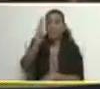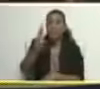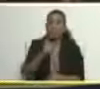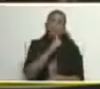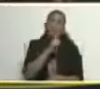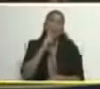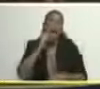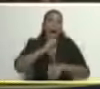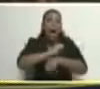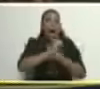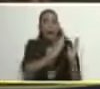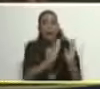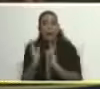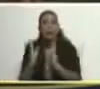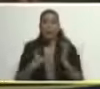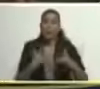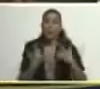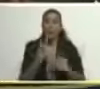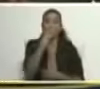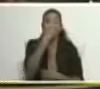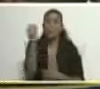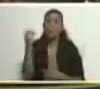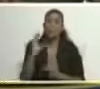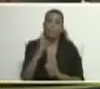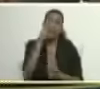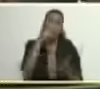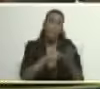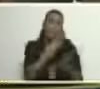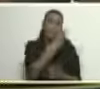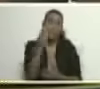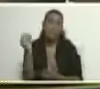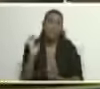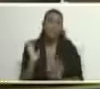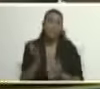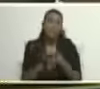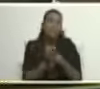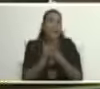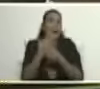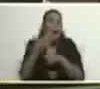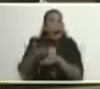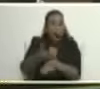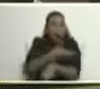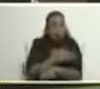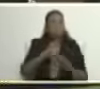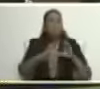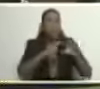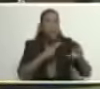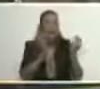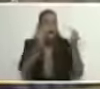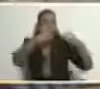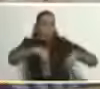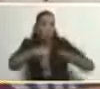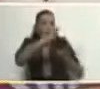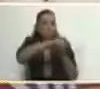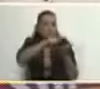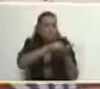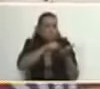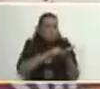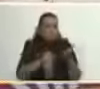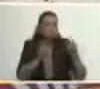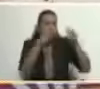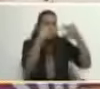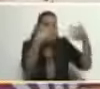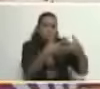llamaría Agenda ALBA 2030. Ya la estuvimos conversando en sus líneas